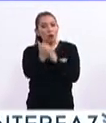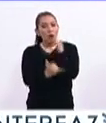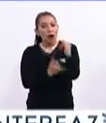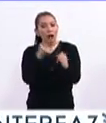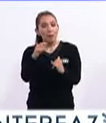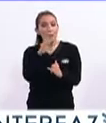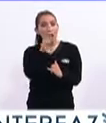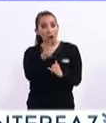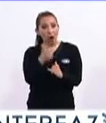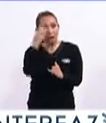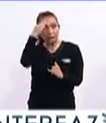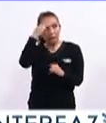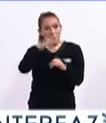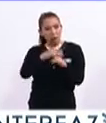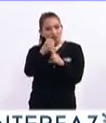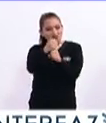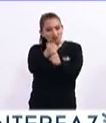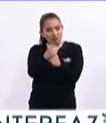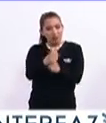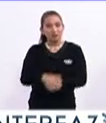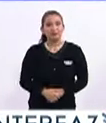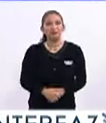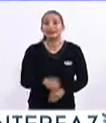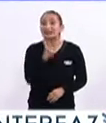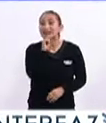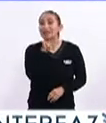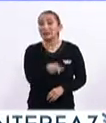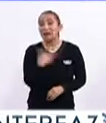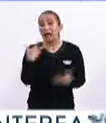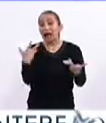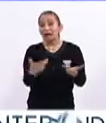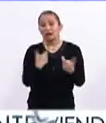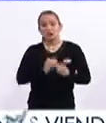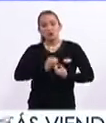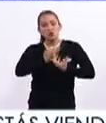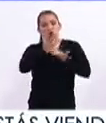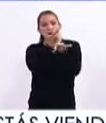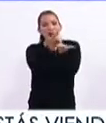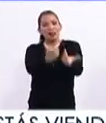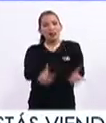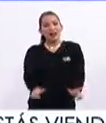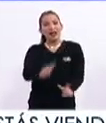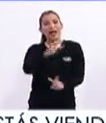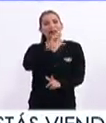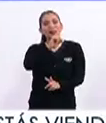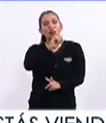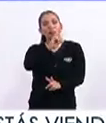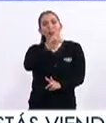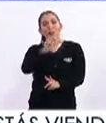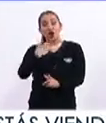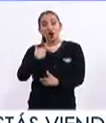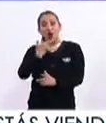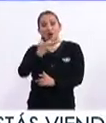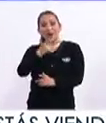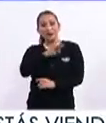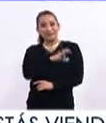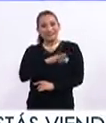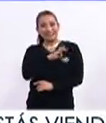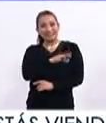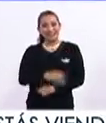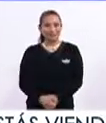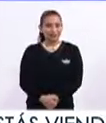juego mejora la retención a largo plazo, además de que produce la liberación de dopamina y serotonina, las hormonas de la